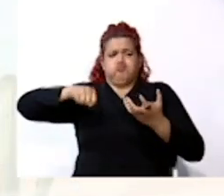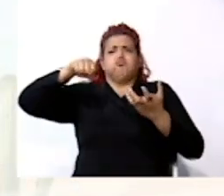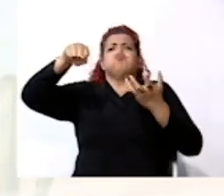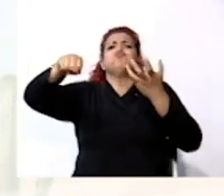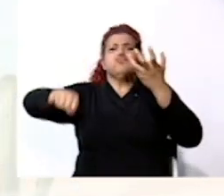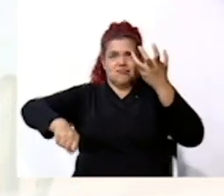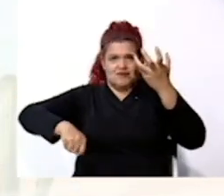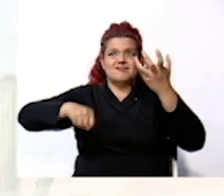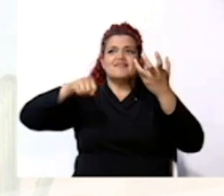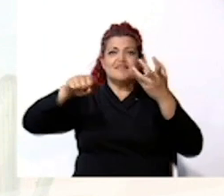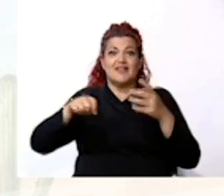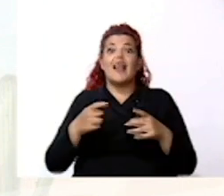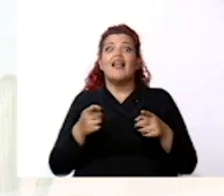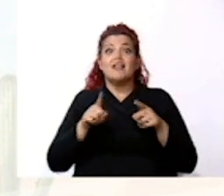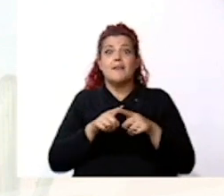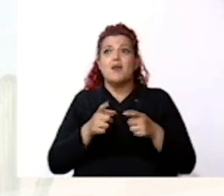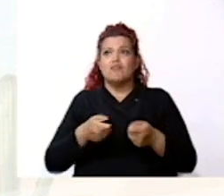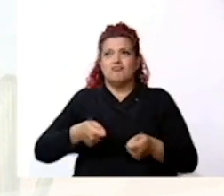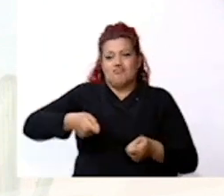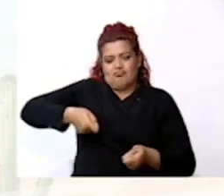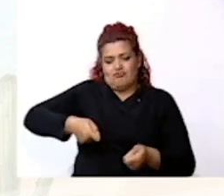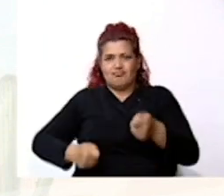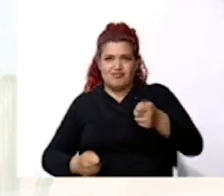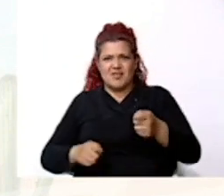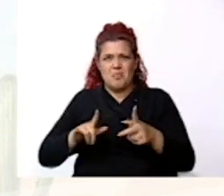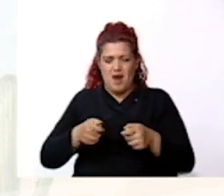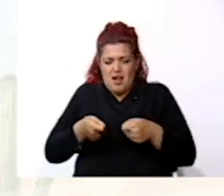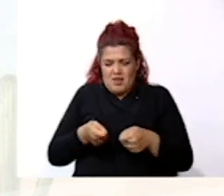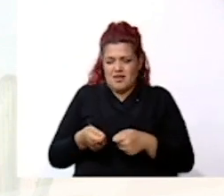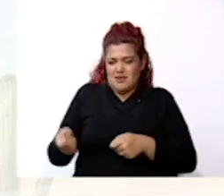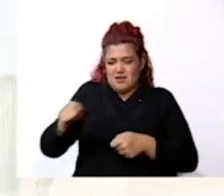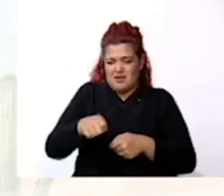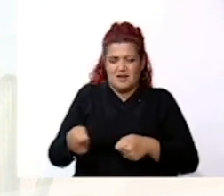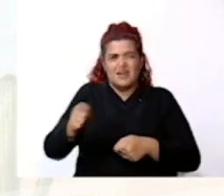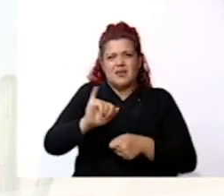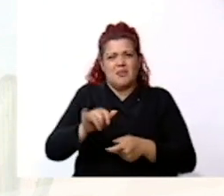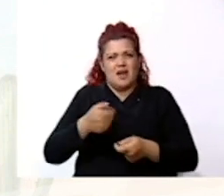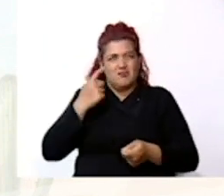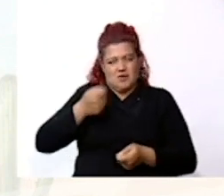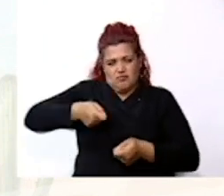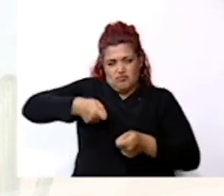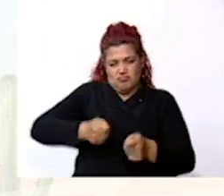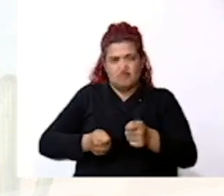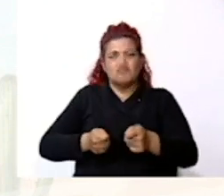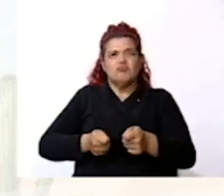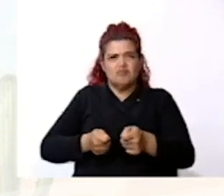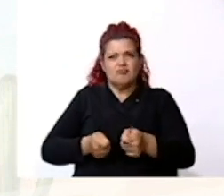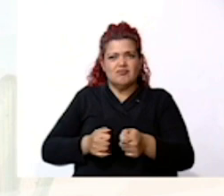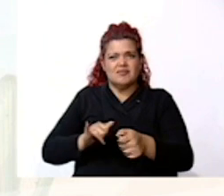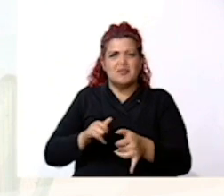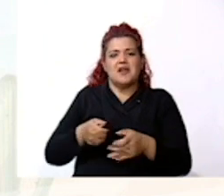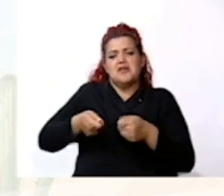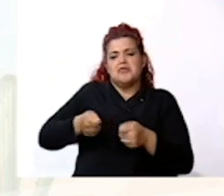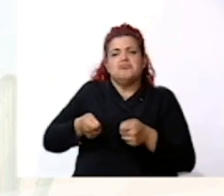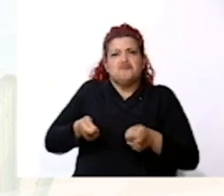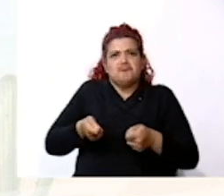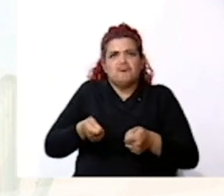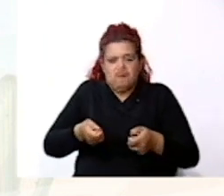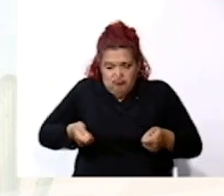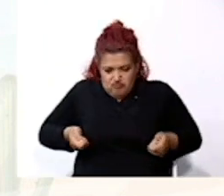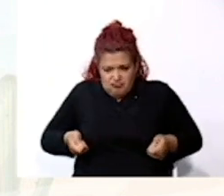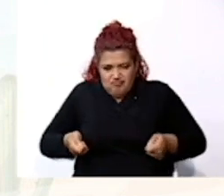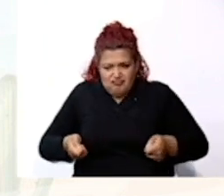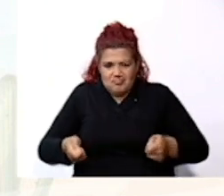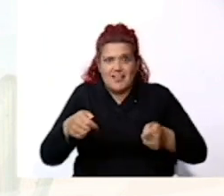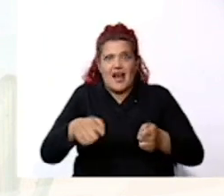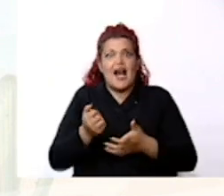También la palanca. Este carretillo que está ahí es un ejemplo de palanca que también nos